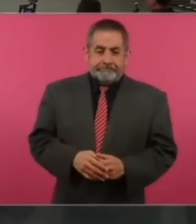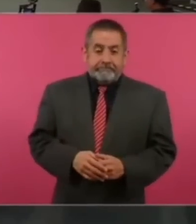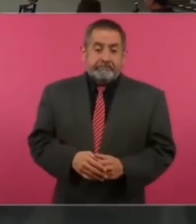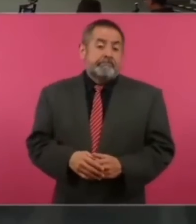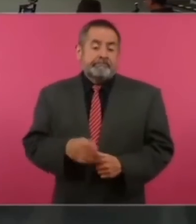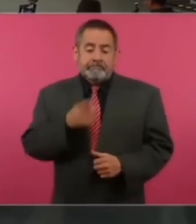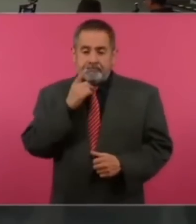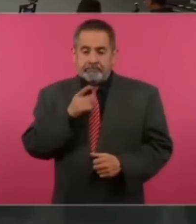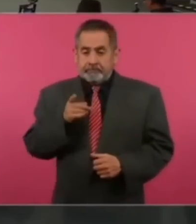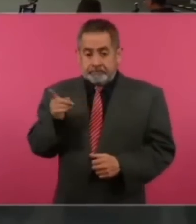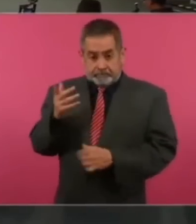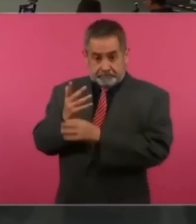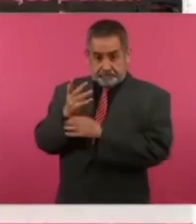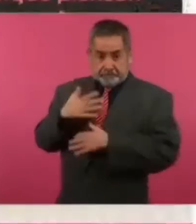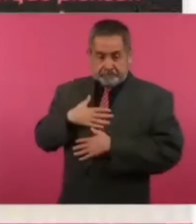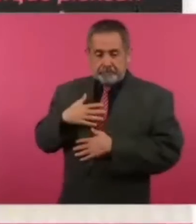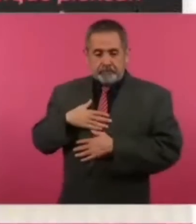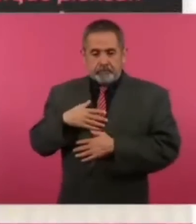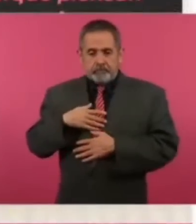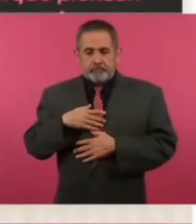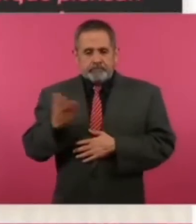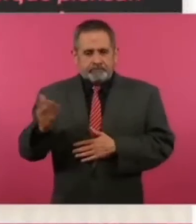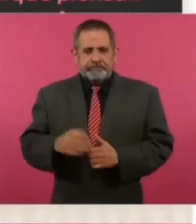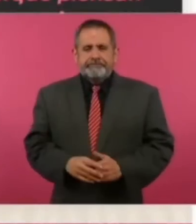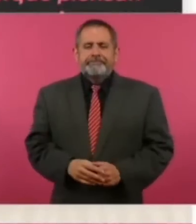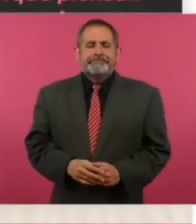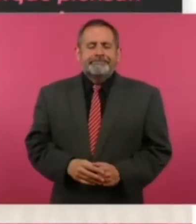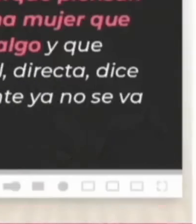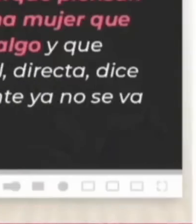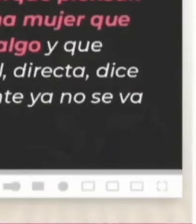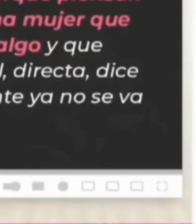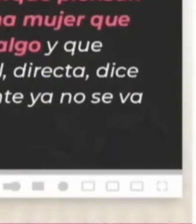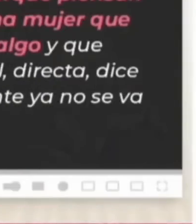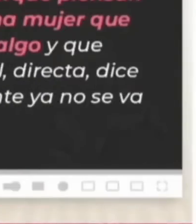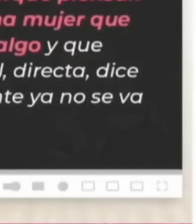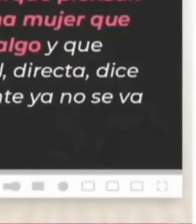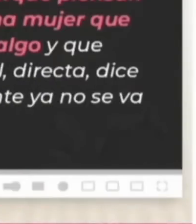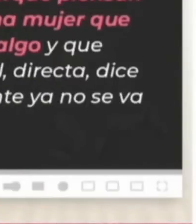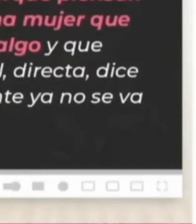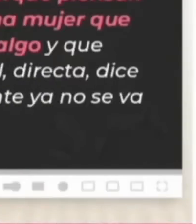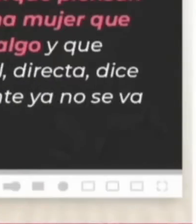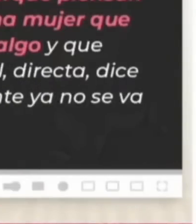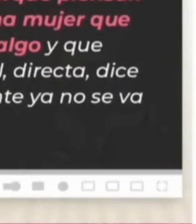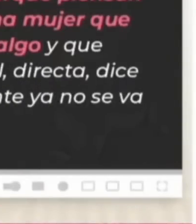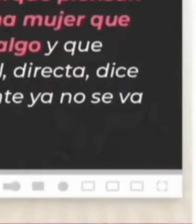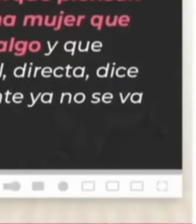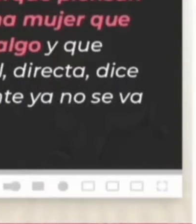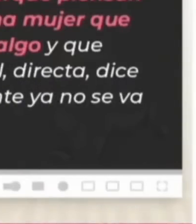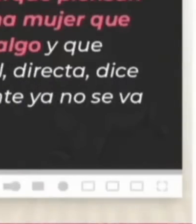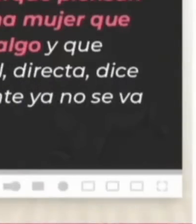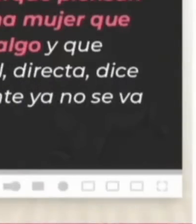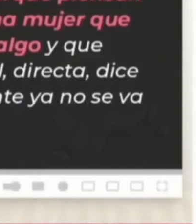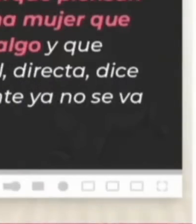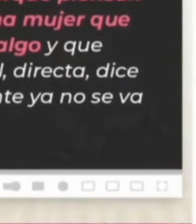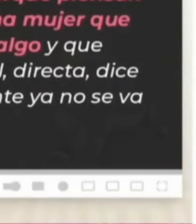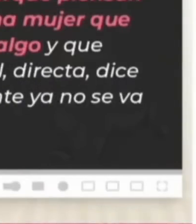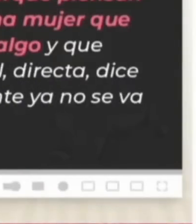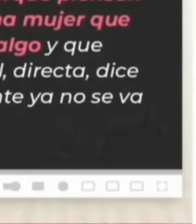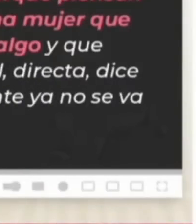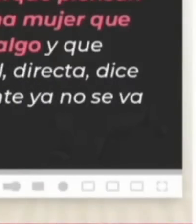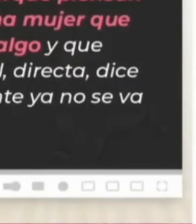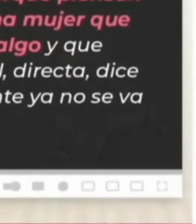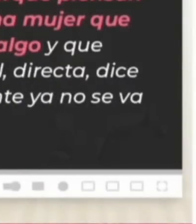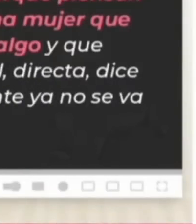dije, la van a utilizar para engañar al pueblo. Y esto fue lo que dije. Entonces escogieron porque piensan que